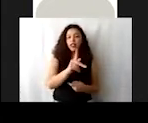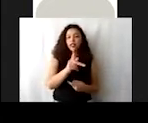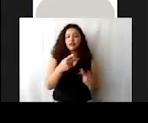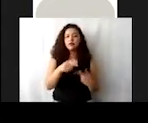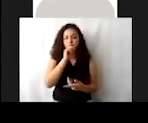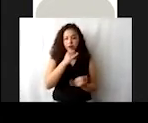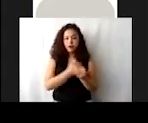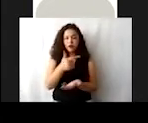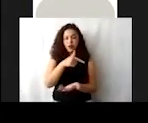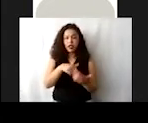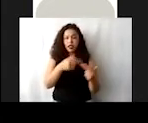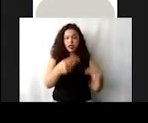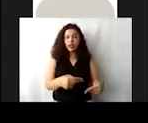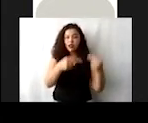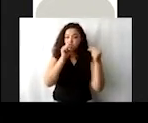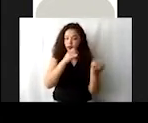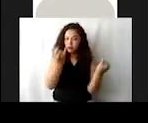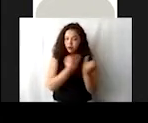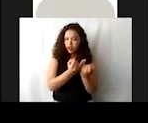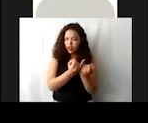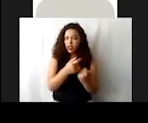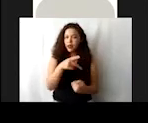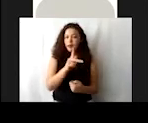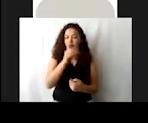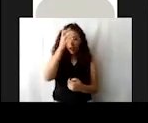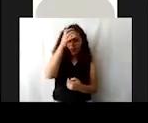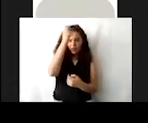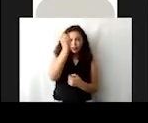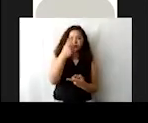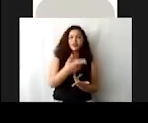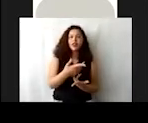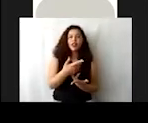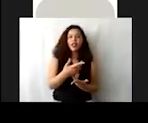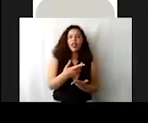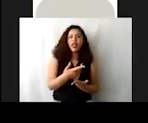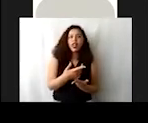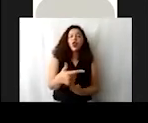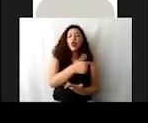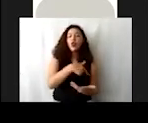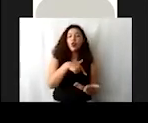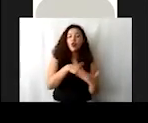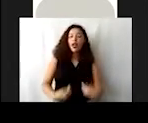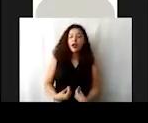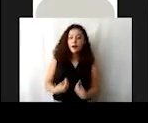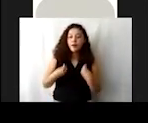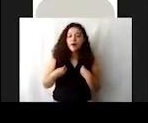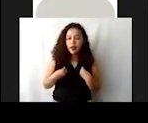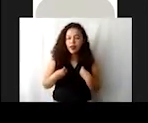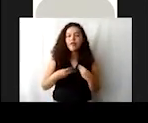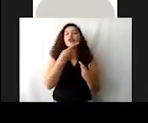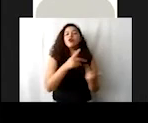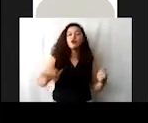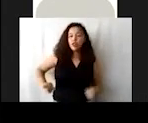negocio, pero tiene que atender mucho al concepto de la residencia fiscal, ¿sí? Donde se desarrollan los